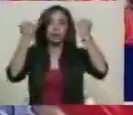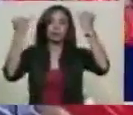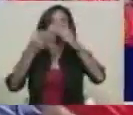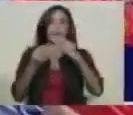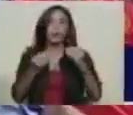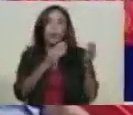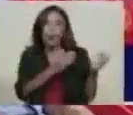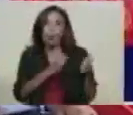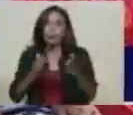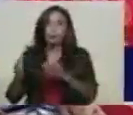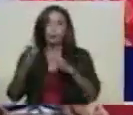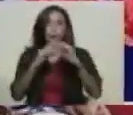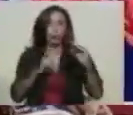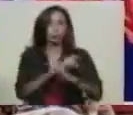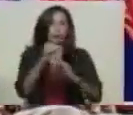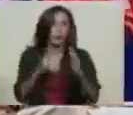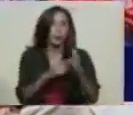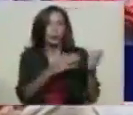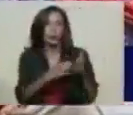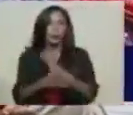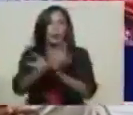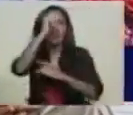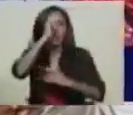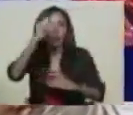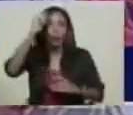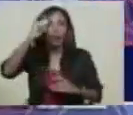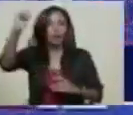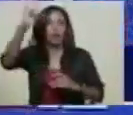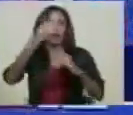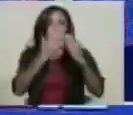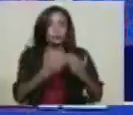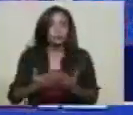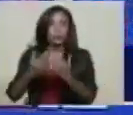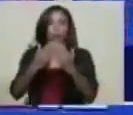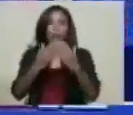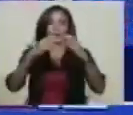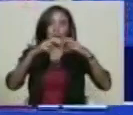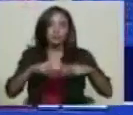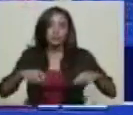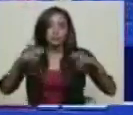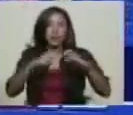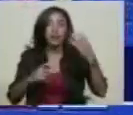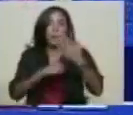organización, teoriza, estudia, proyecta,